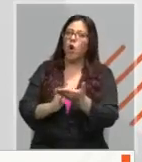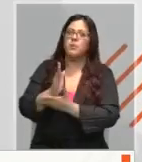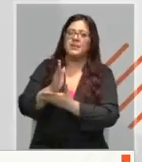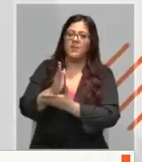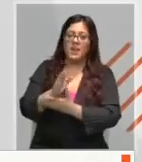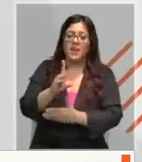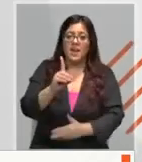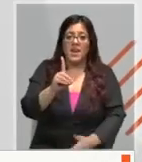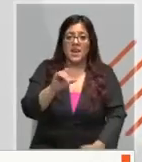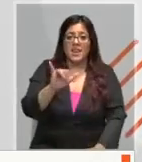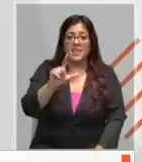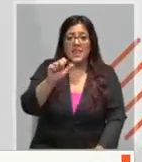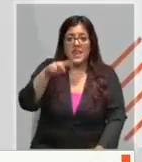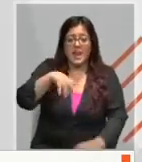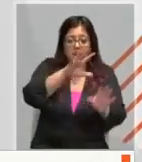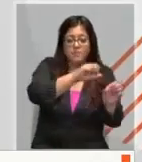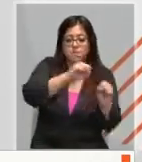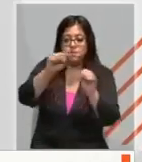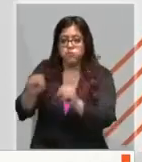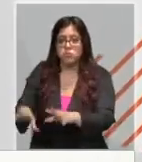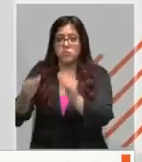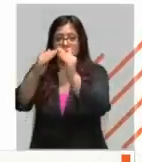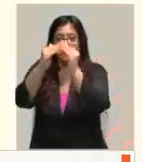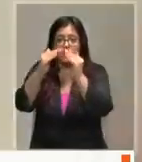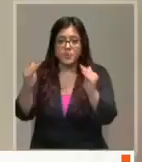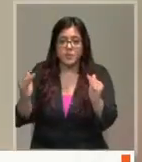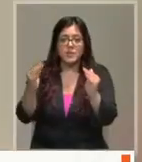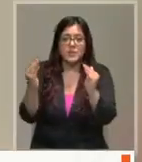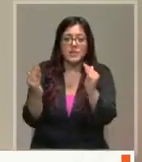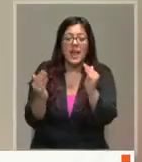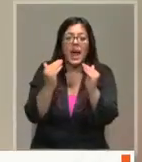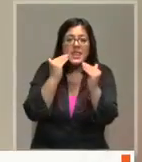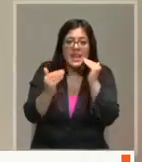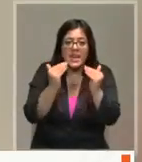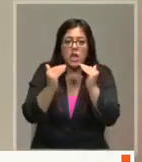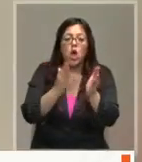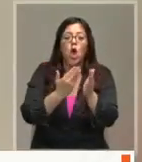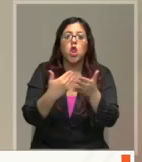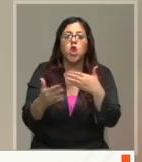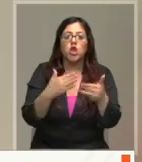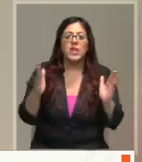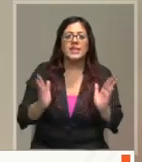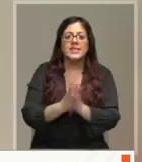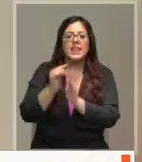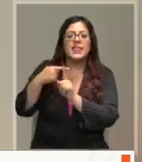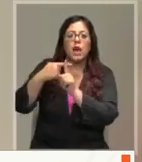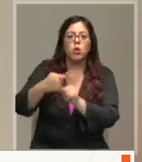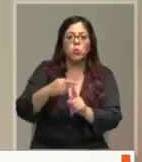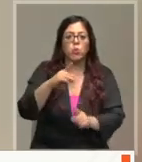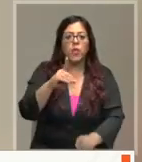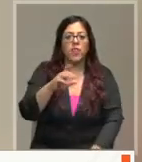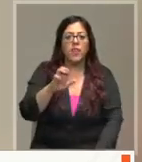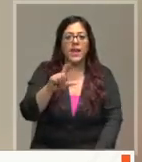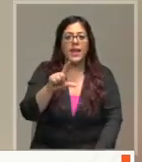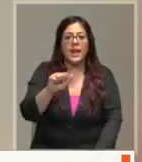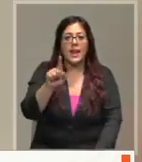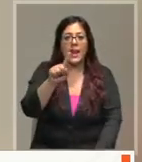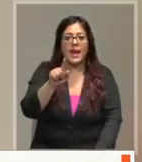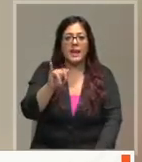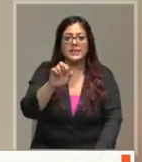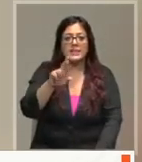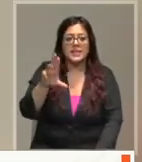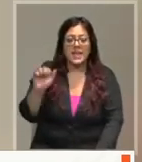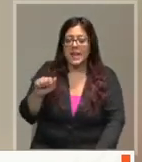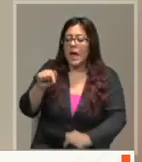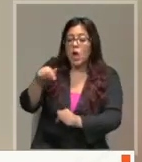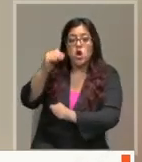Dylan fue ingresado a un hogar de menores en Santa Cruz de la Sierra. No sabemos en qué condiciones está, no sabemos si está usando sus